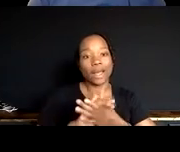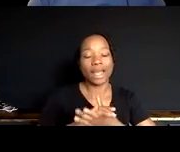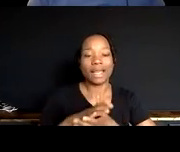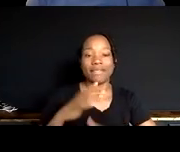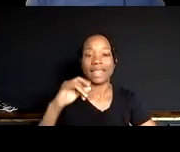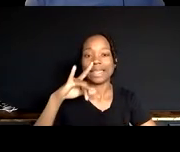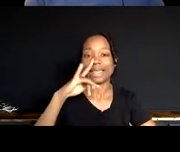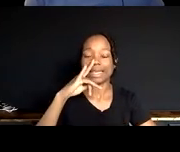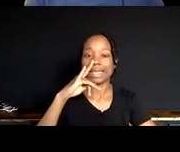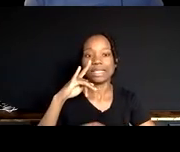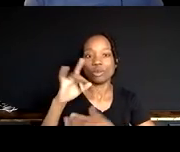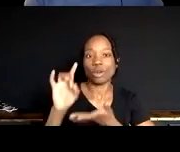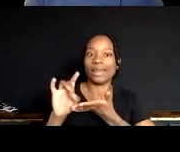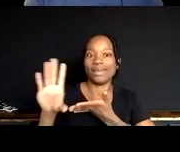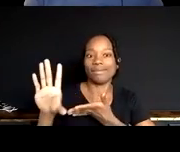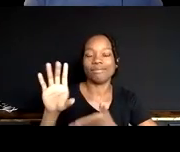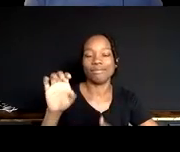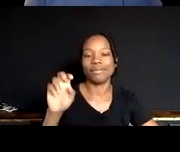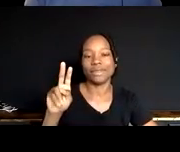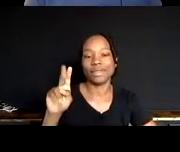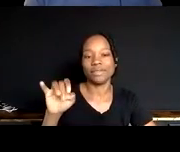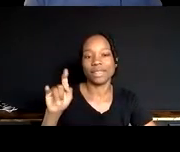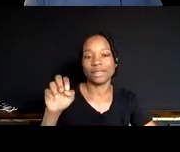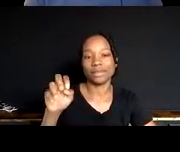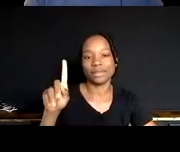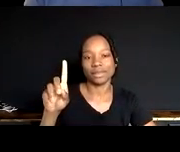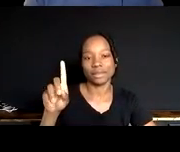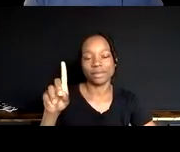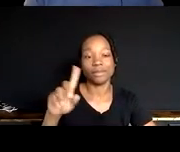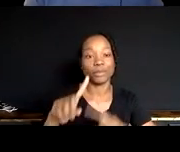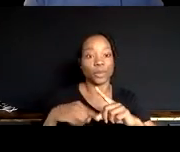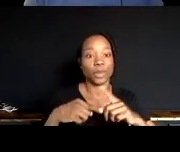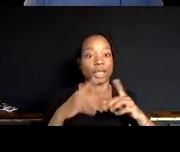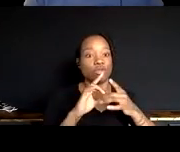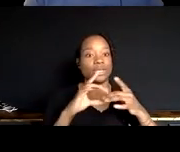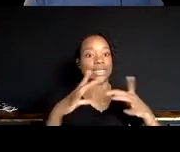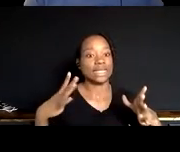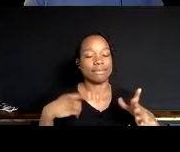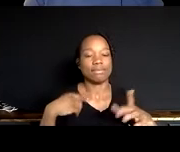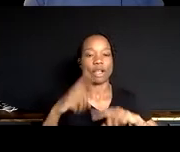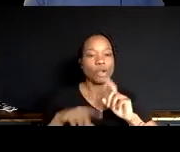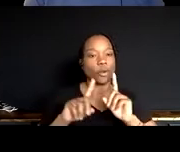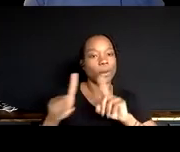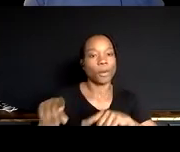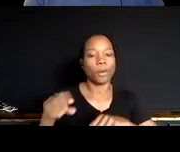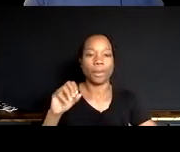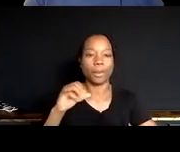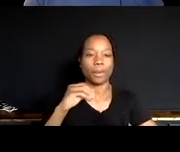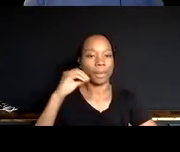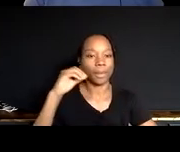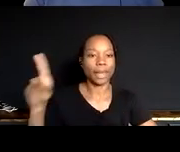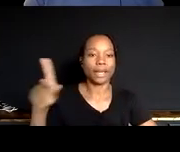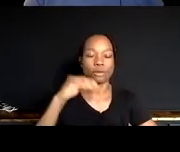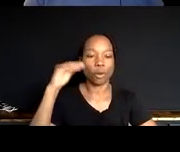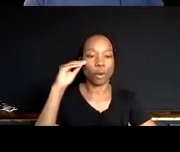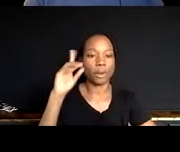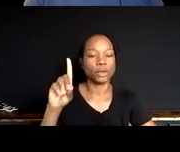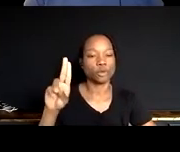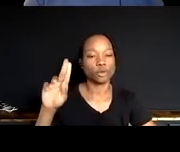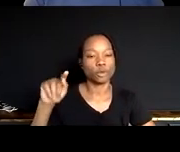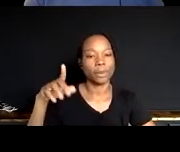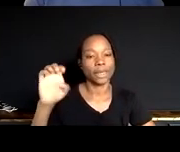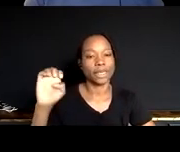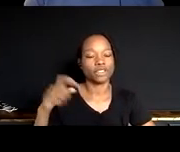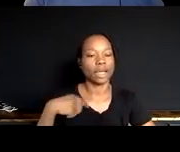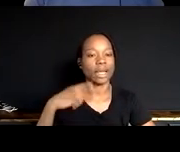esposa y mis niños fueron desahuciados. Cuando fui soltado, no podía volver a mi hogar de DuPage. Tenía que ir a